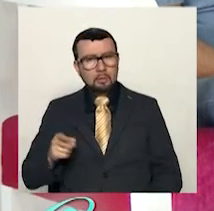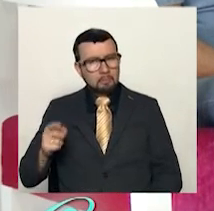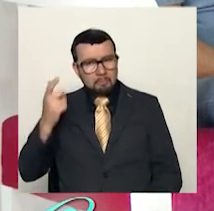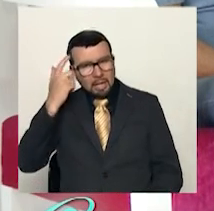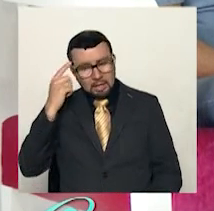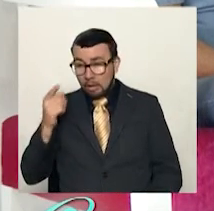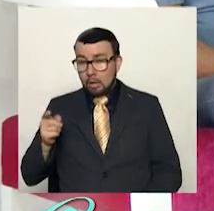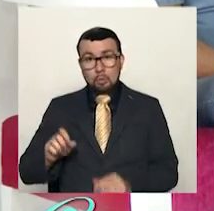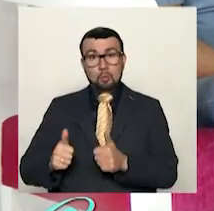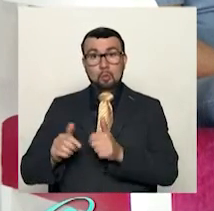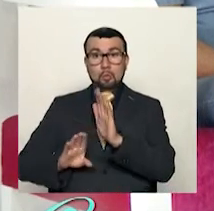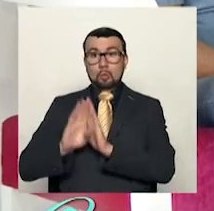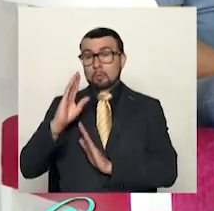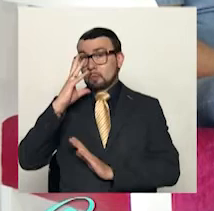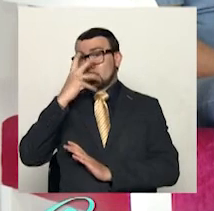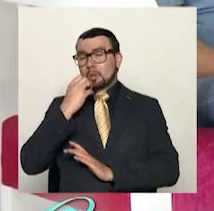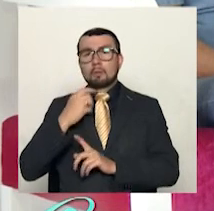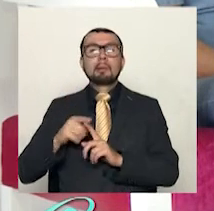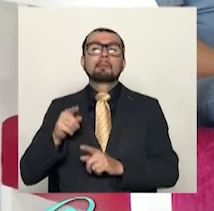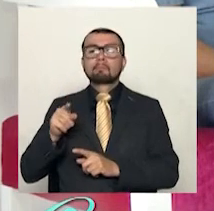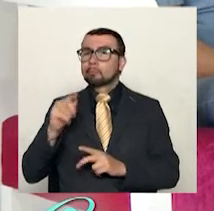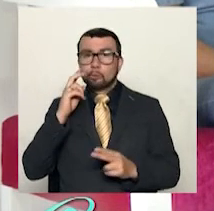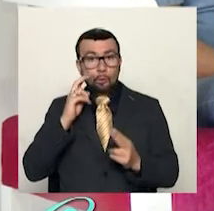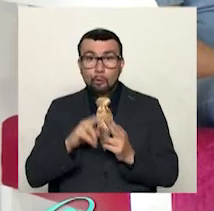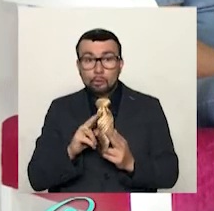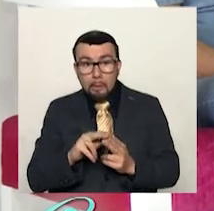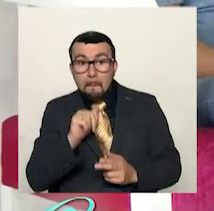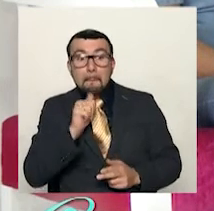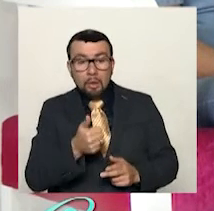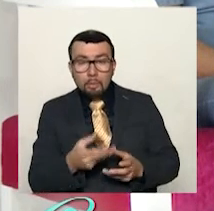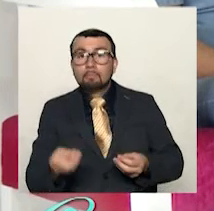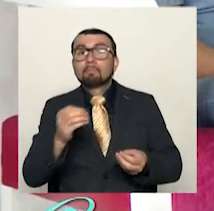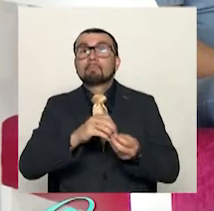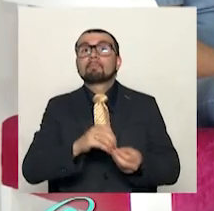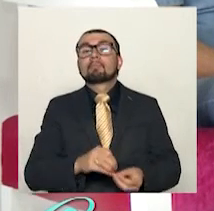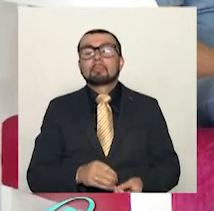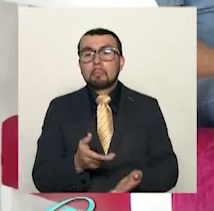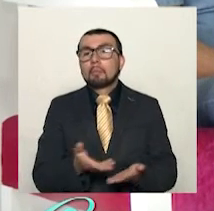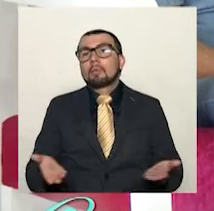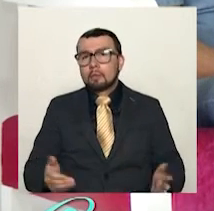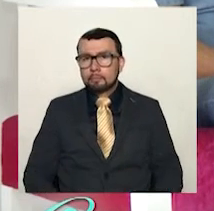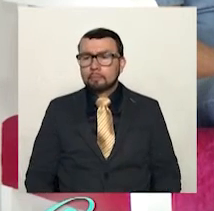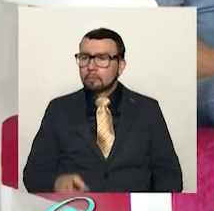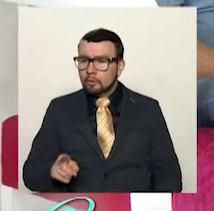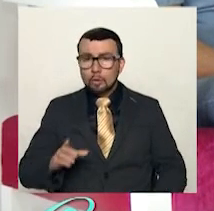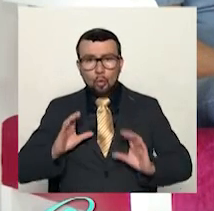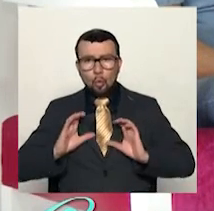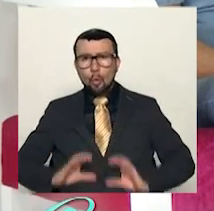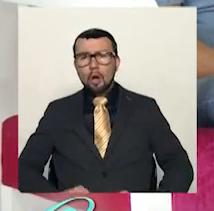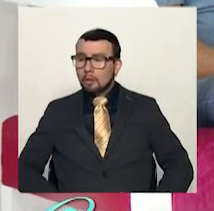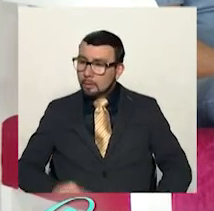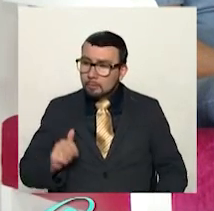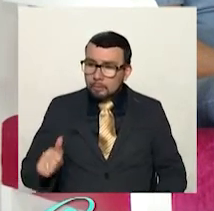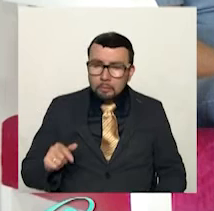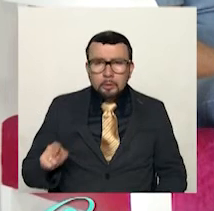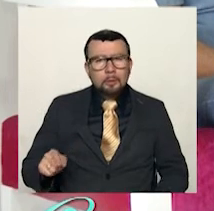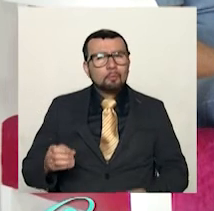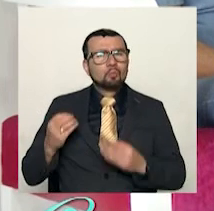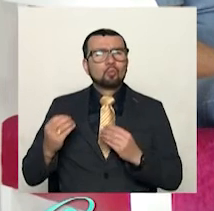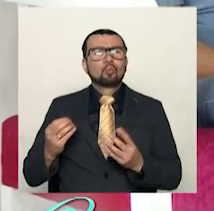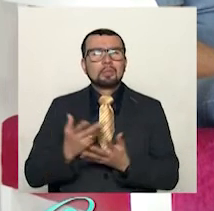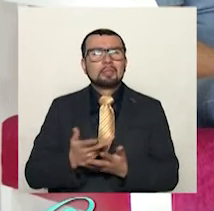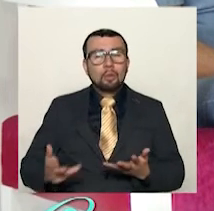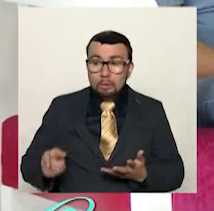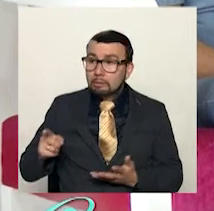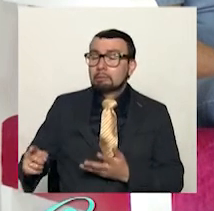bendita, sin conocer los efectos secundarios. Y entonces el cuerpo nos cuenta muchas de las cosas a través